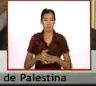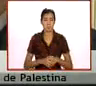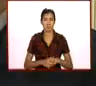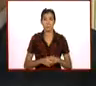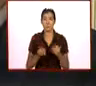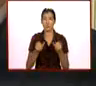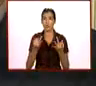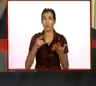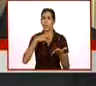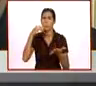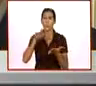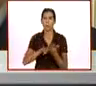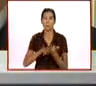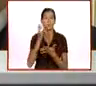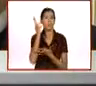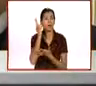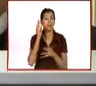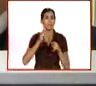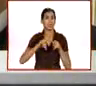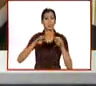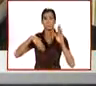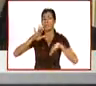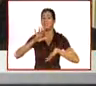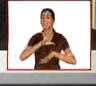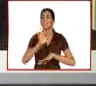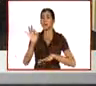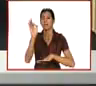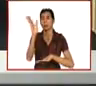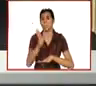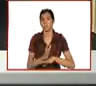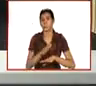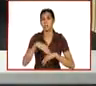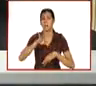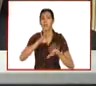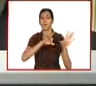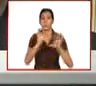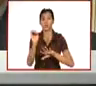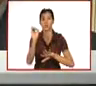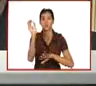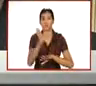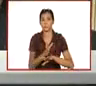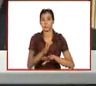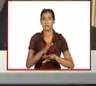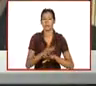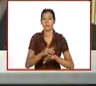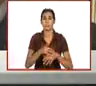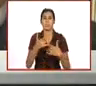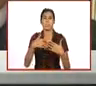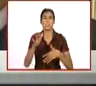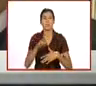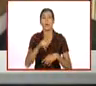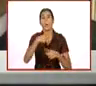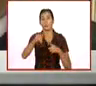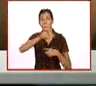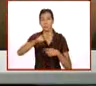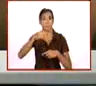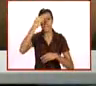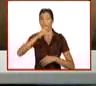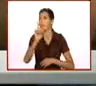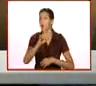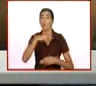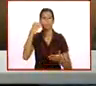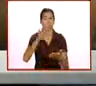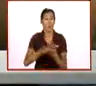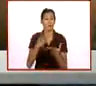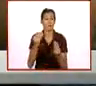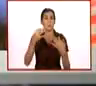El número de muertes de mujeres y niños supera el 50% y más del 80% de las bajas son civiles. Una de